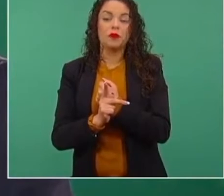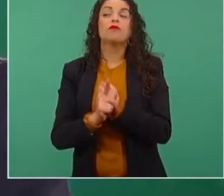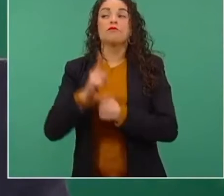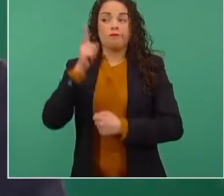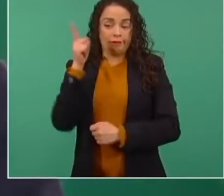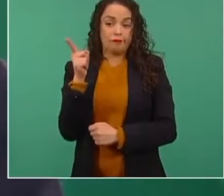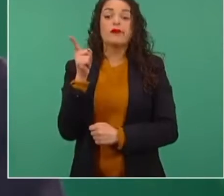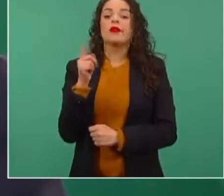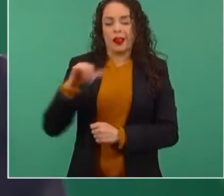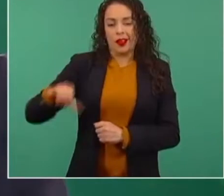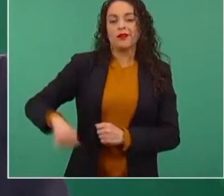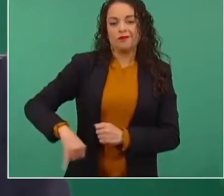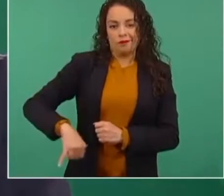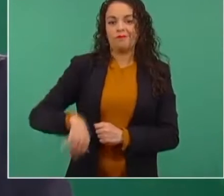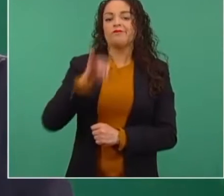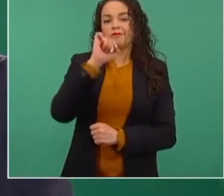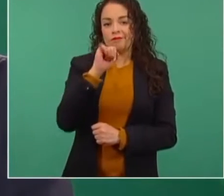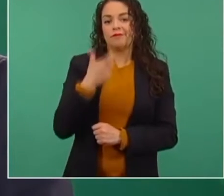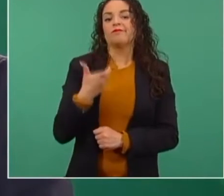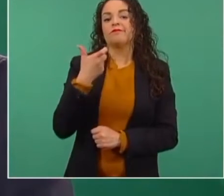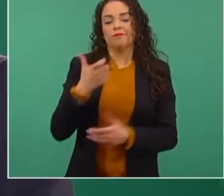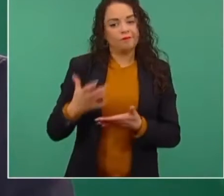propósito de lucro?